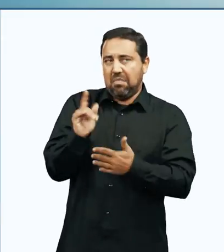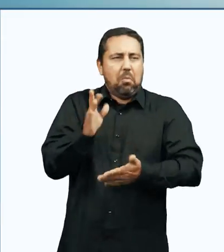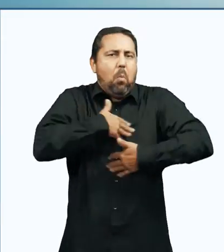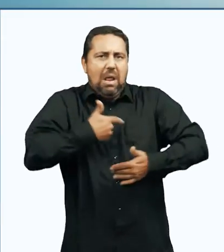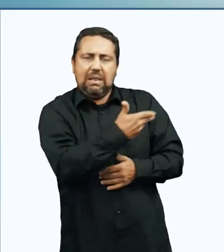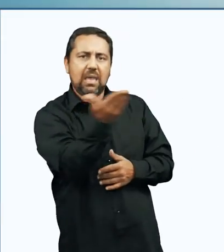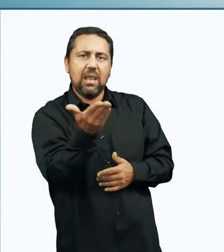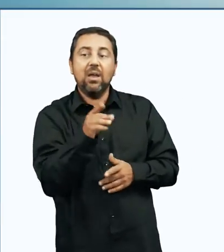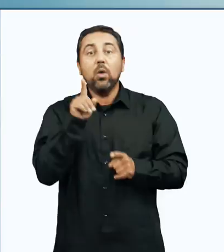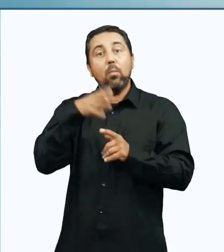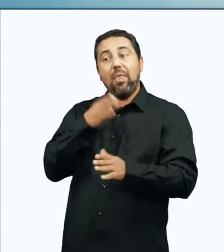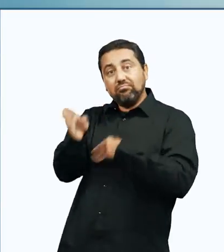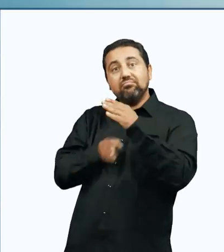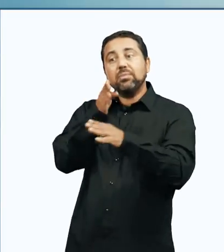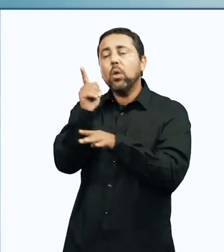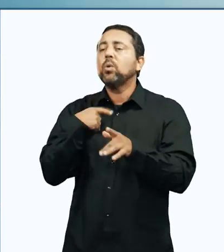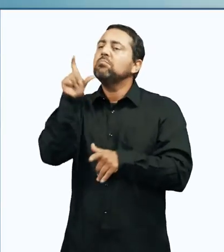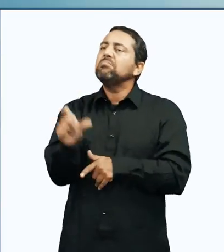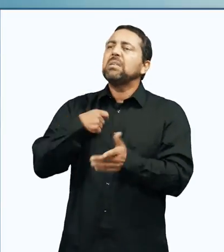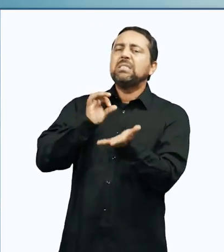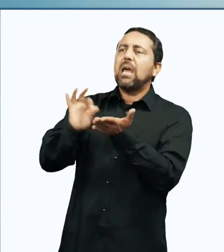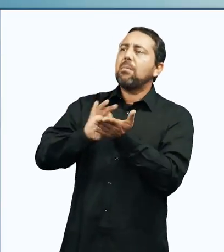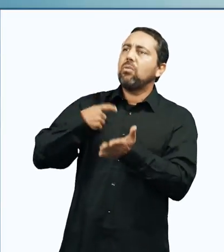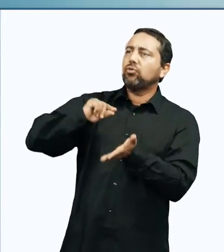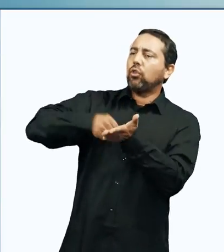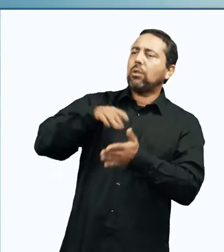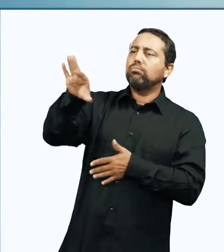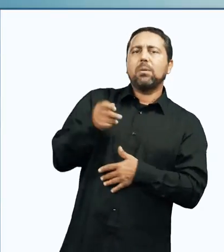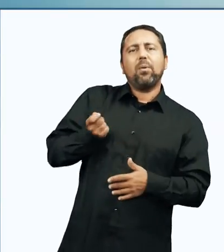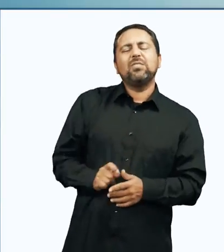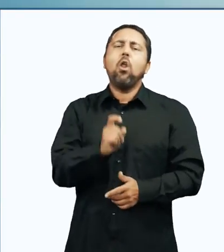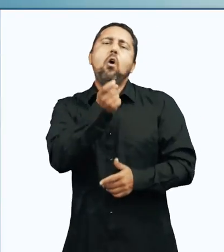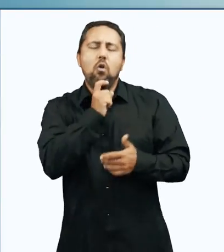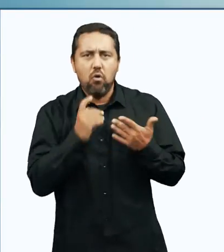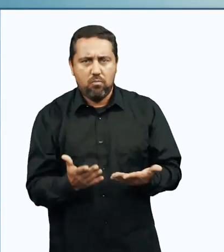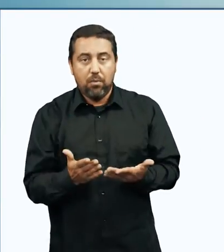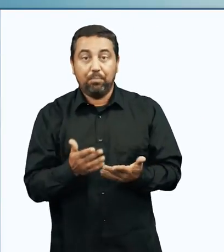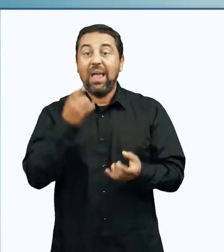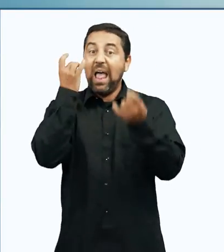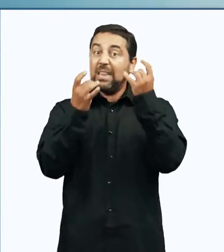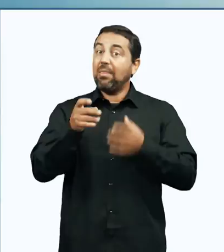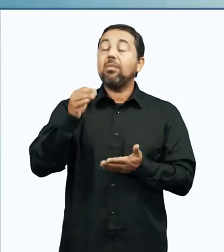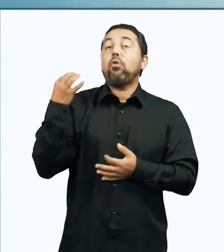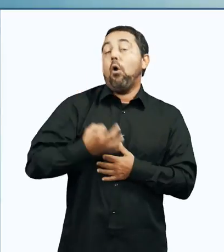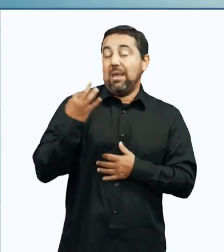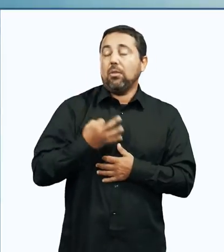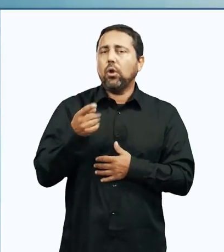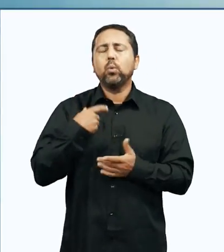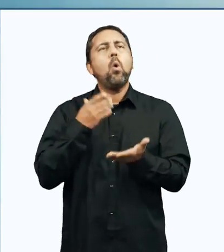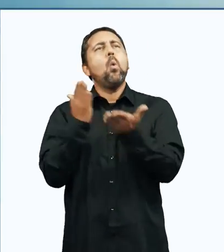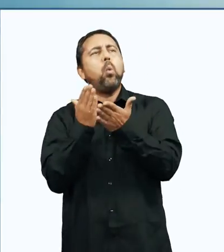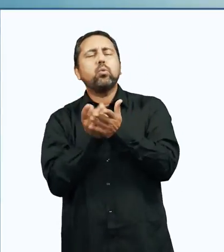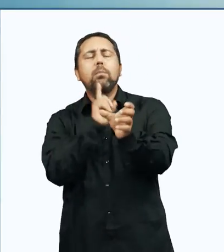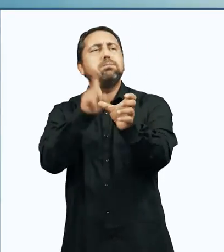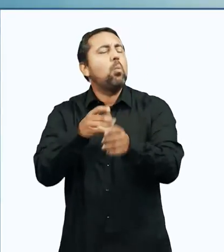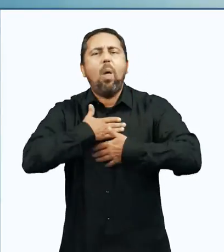con discapacidad la que sea pueda llegar hasta ti y contratar sus servicios como profesional la actividad obligatoria la puedes cursar